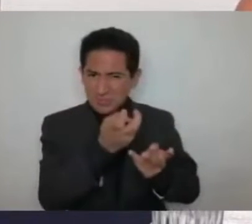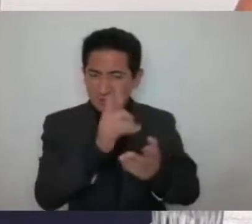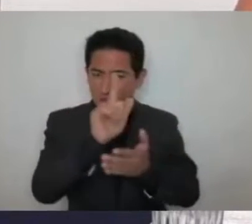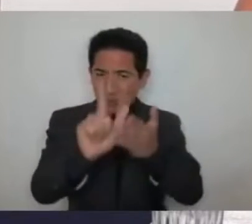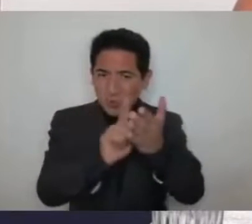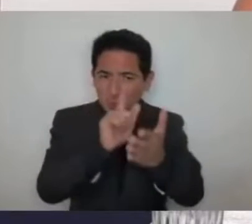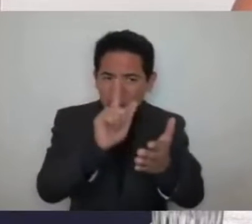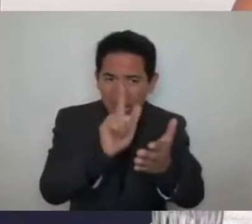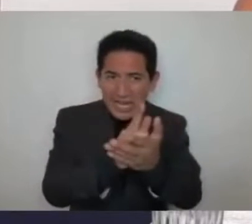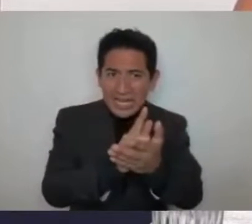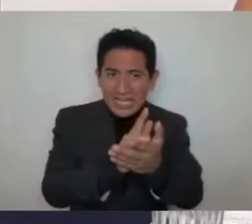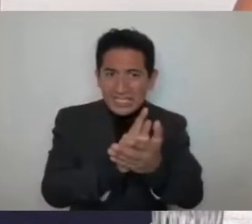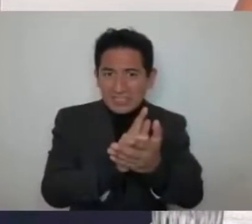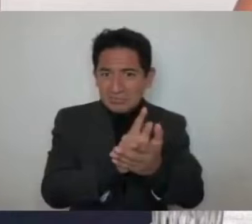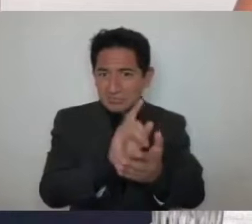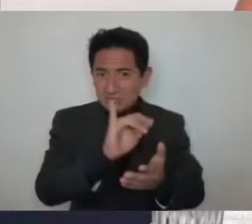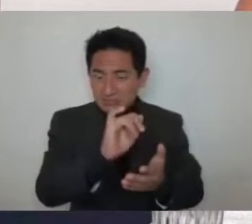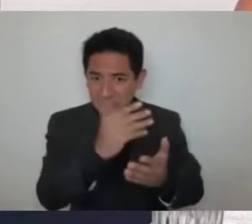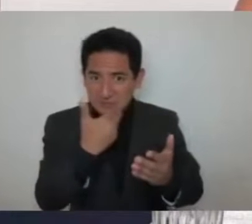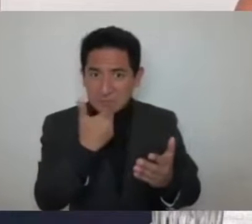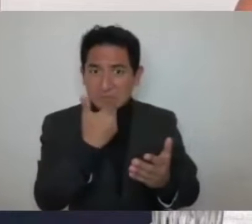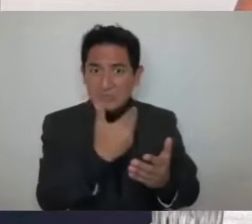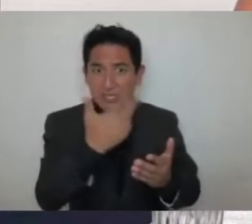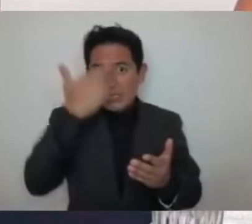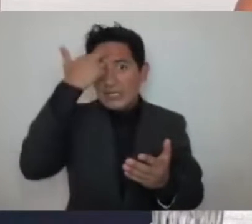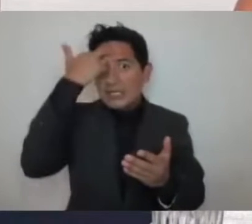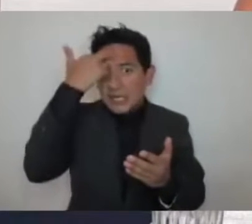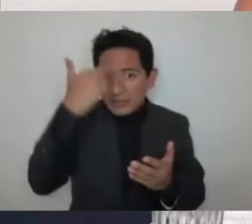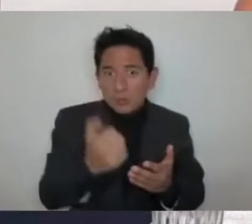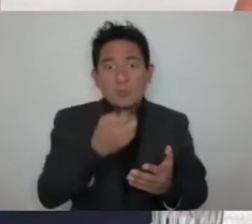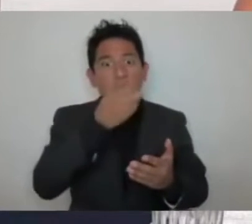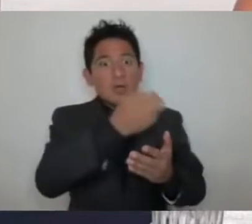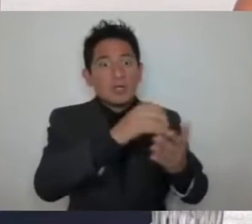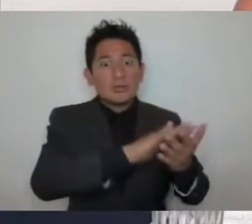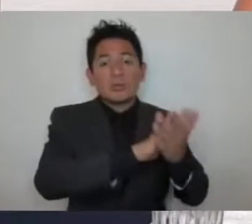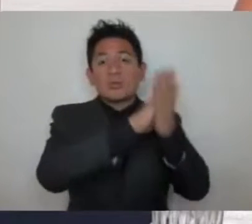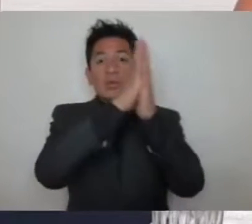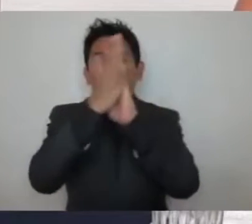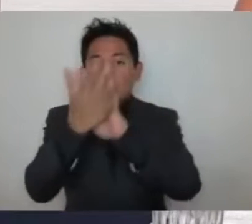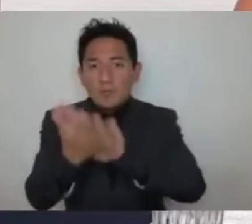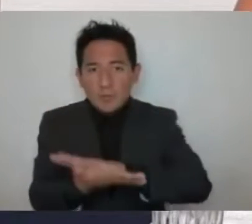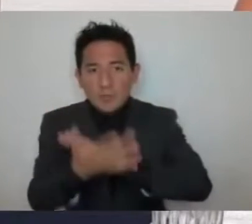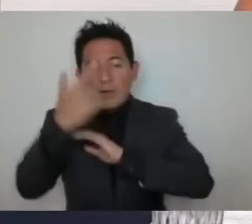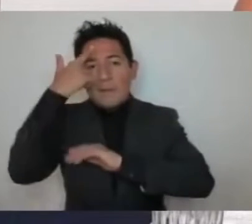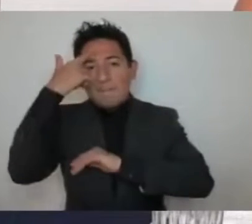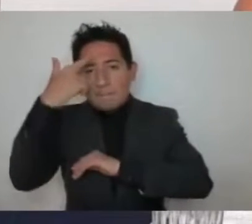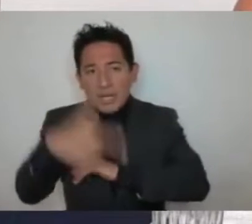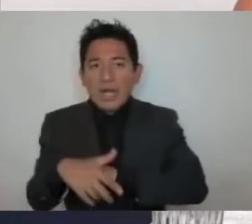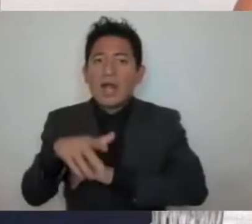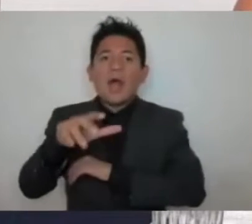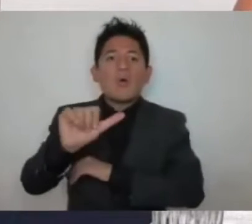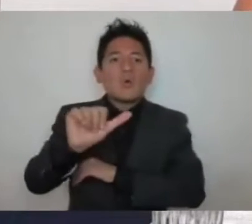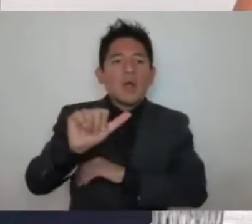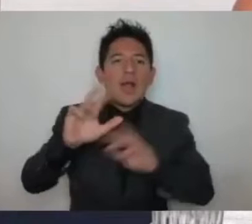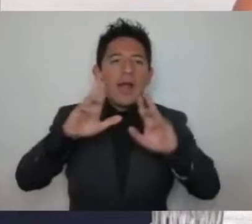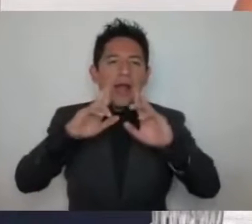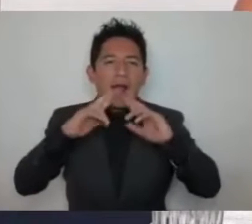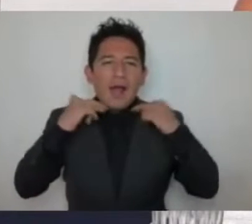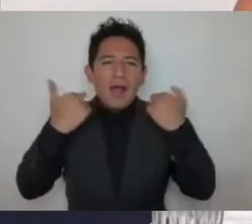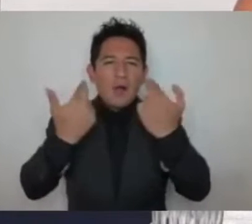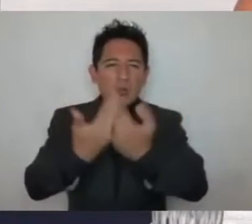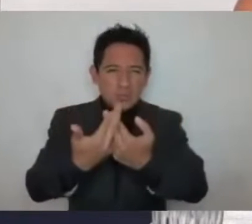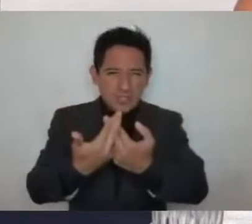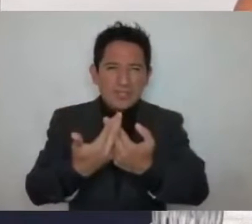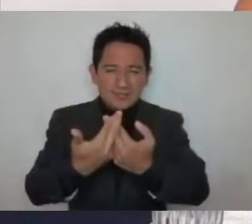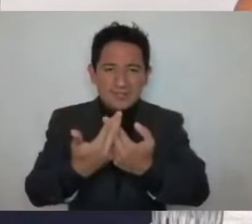de control de detención y tal vez eso sea la diferencia entre pasar audiencia de vinculación a proceso o decretar ilegal la detención en